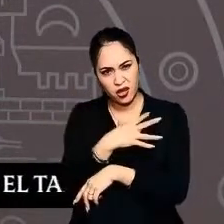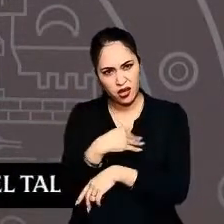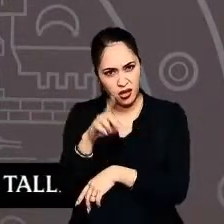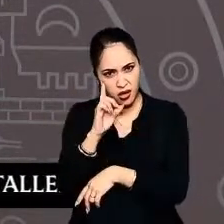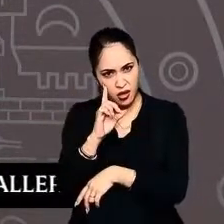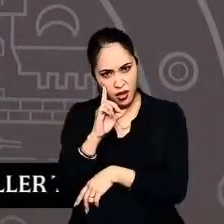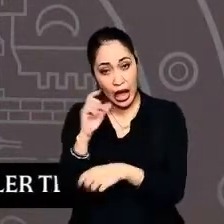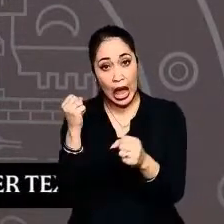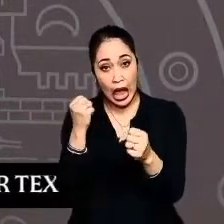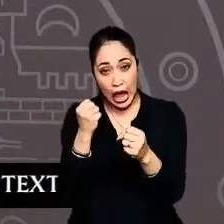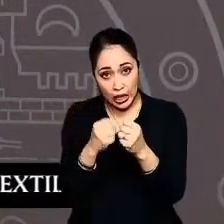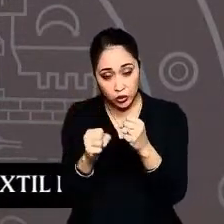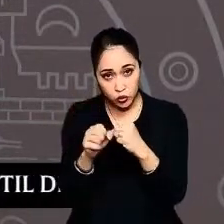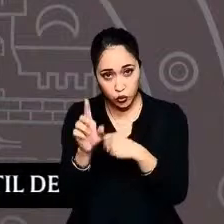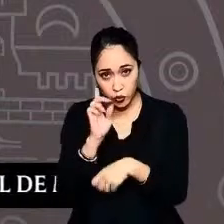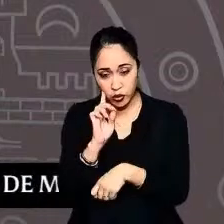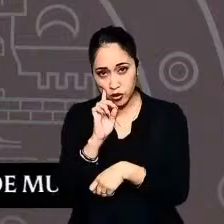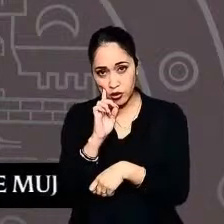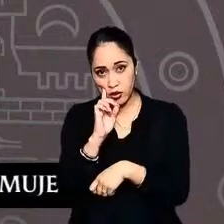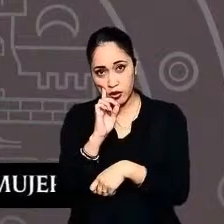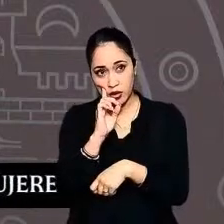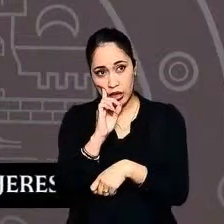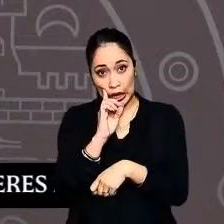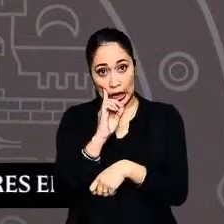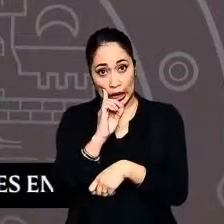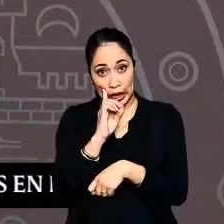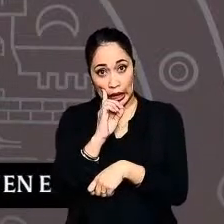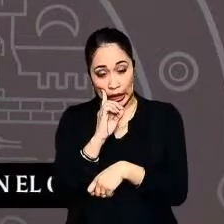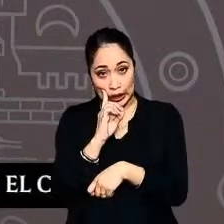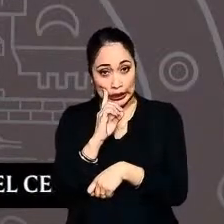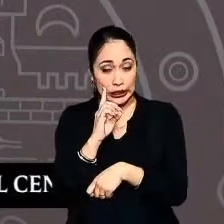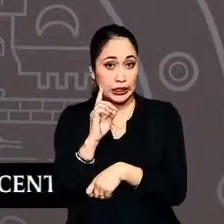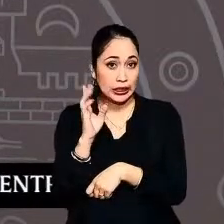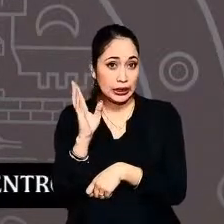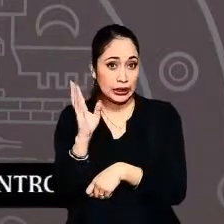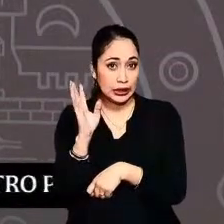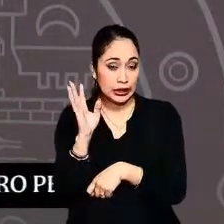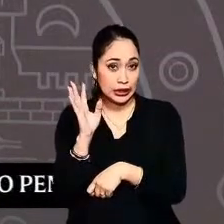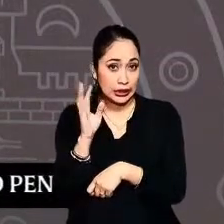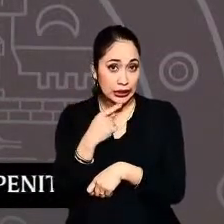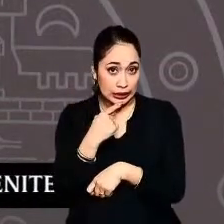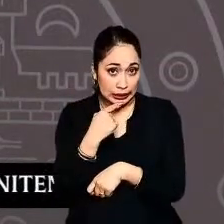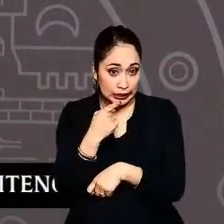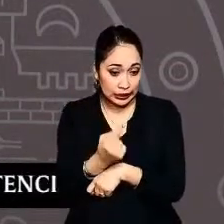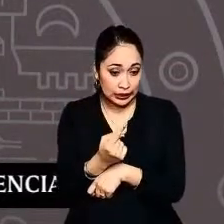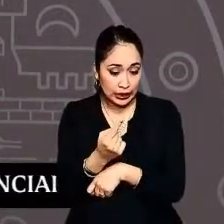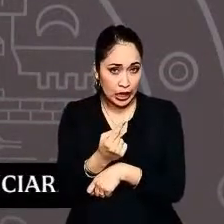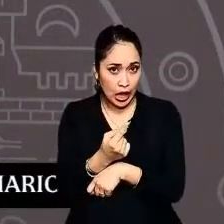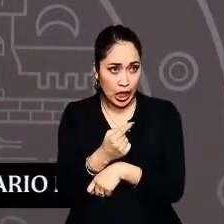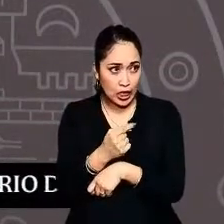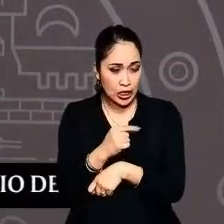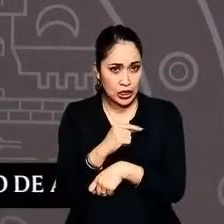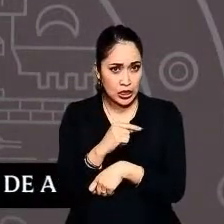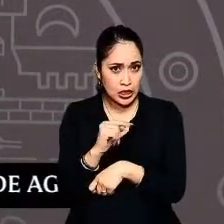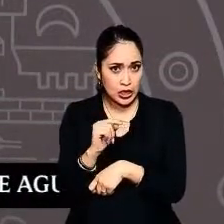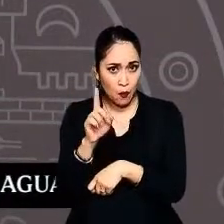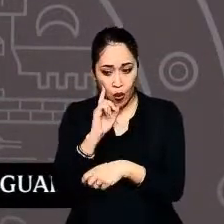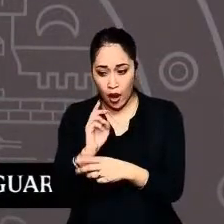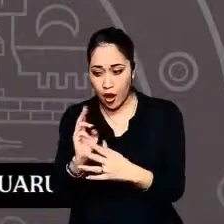una sobrina. Y presuntamente este hombre se suicidó después de ese...